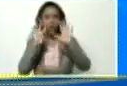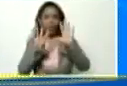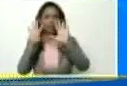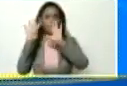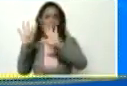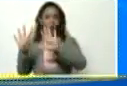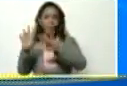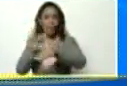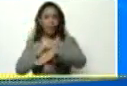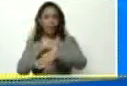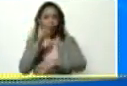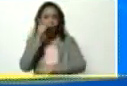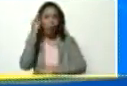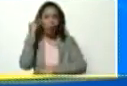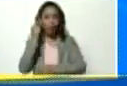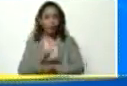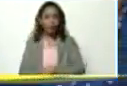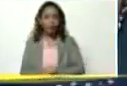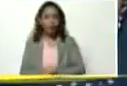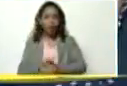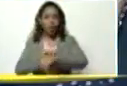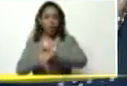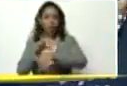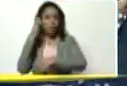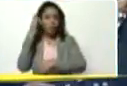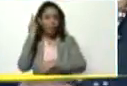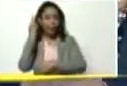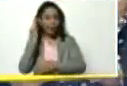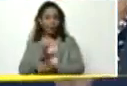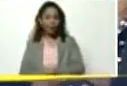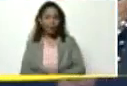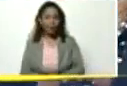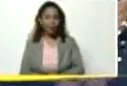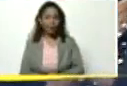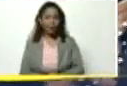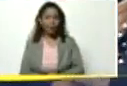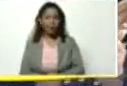2.199 médicos y médicas. Doctora Magaly Gutiérrez.